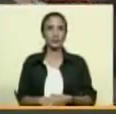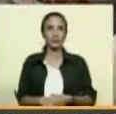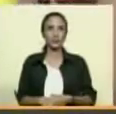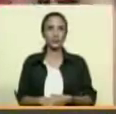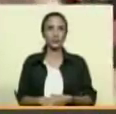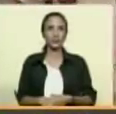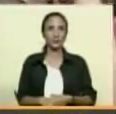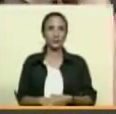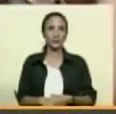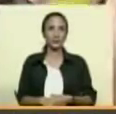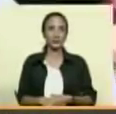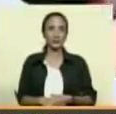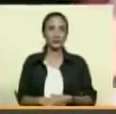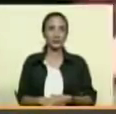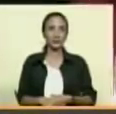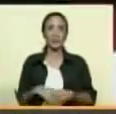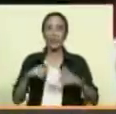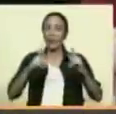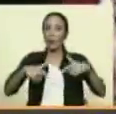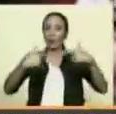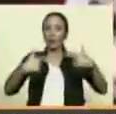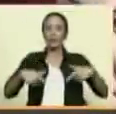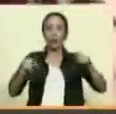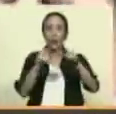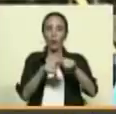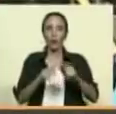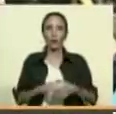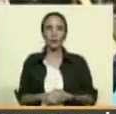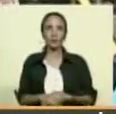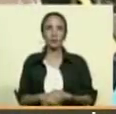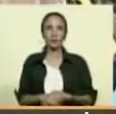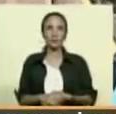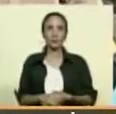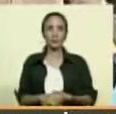¡Empate! ¡Que se escuche